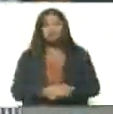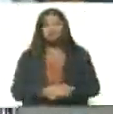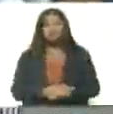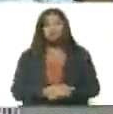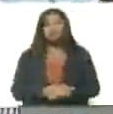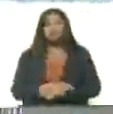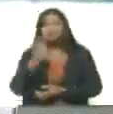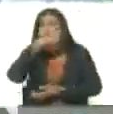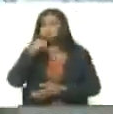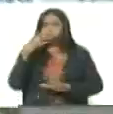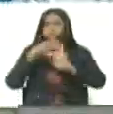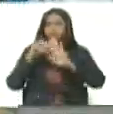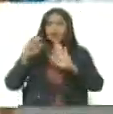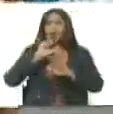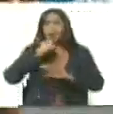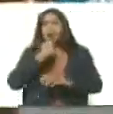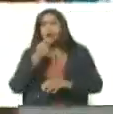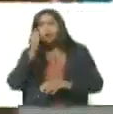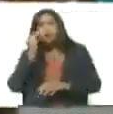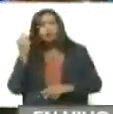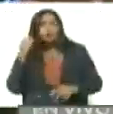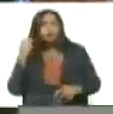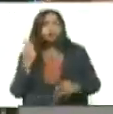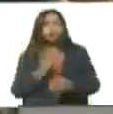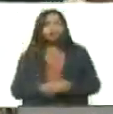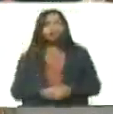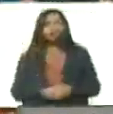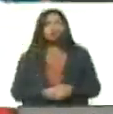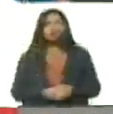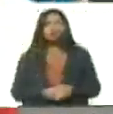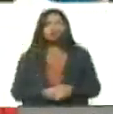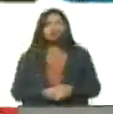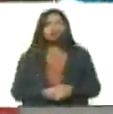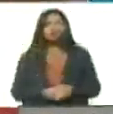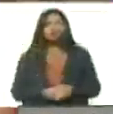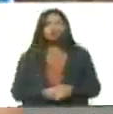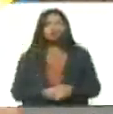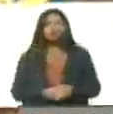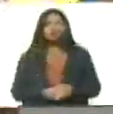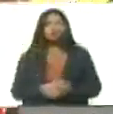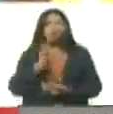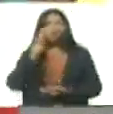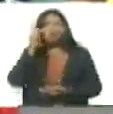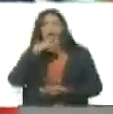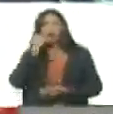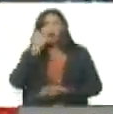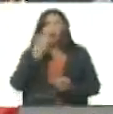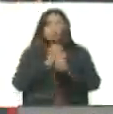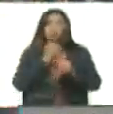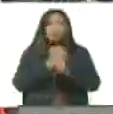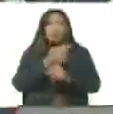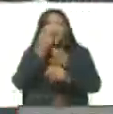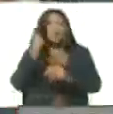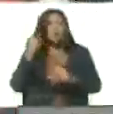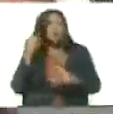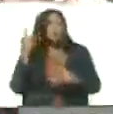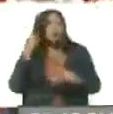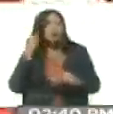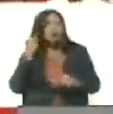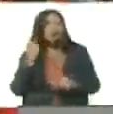Le veo la cara a las abuelas, a los abuelos. Le veo la cara a los trabajadores, a las